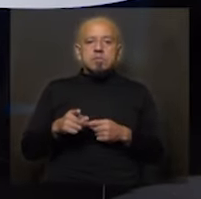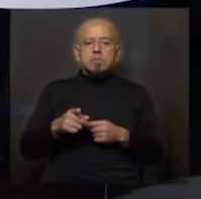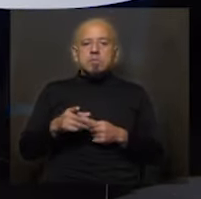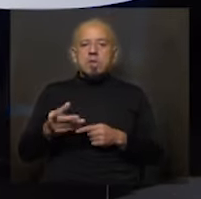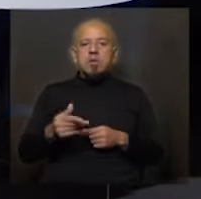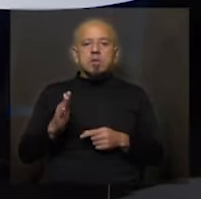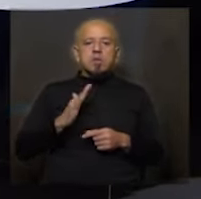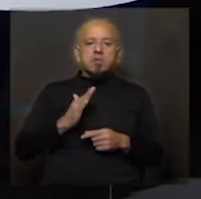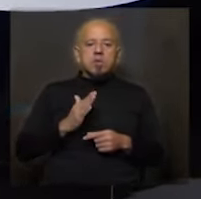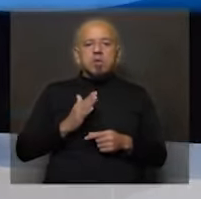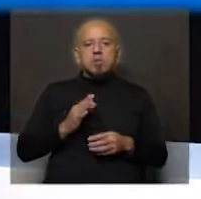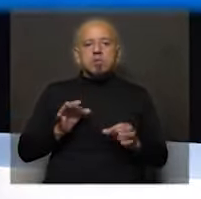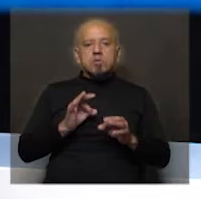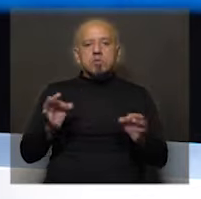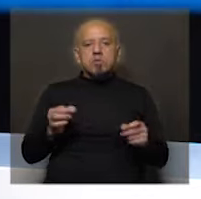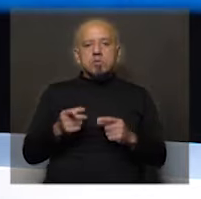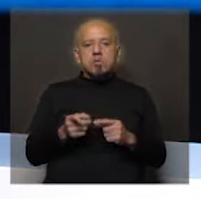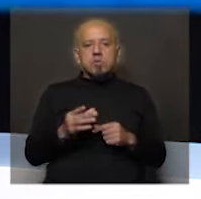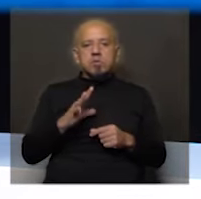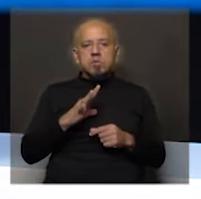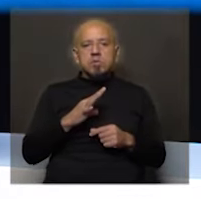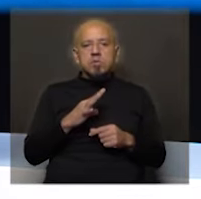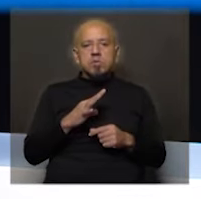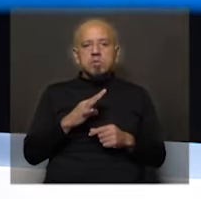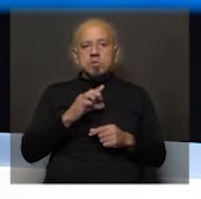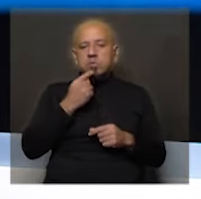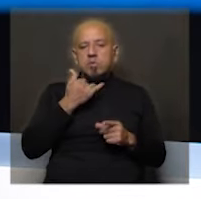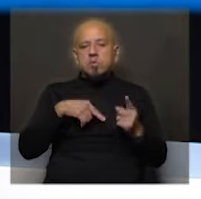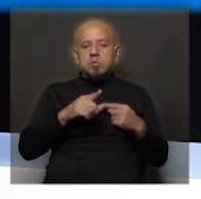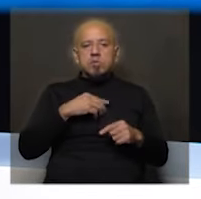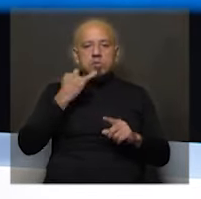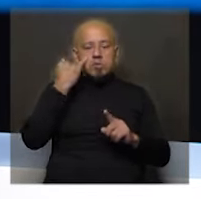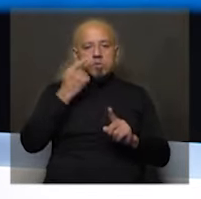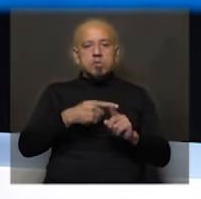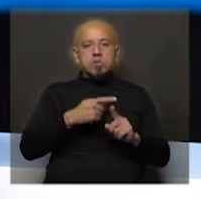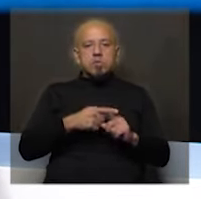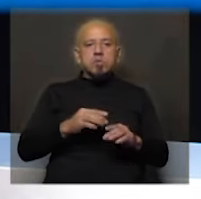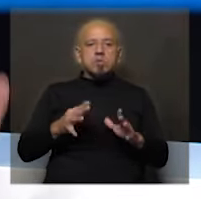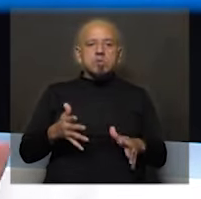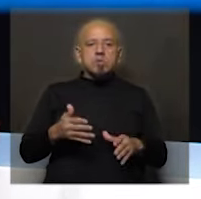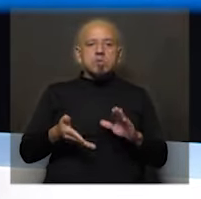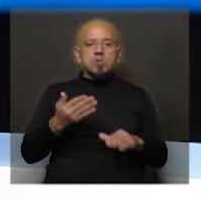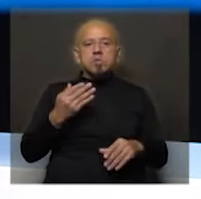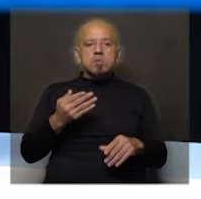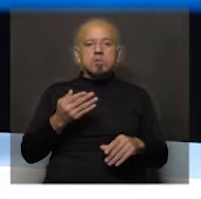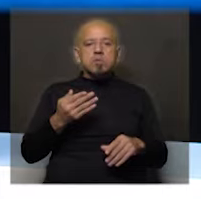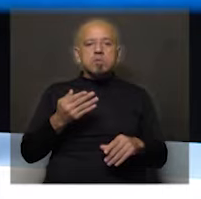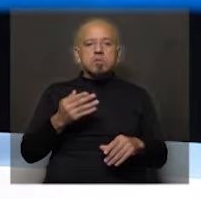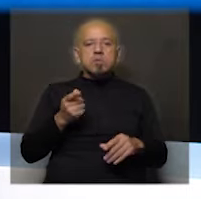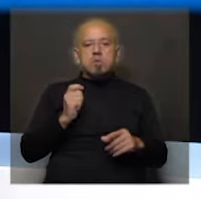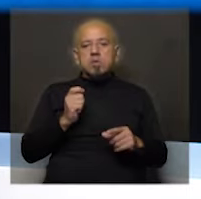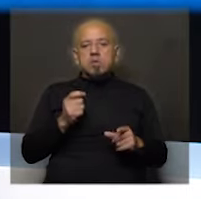o de cuestionar de que haya pasado por ejemplo un delito sexual y se cuestione más a la víctima que a quien